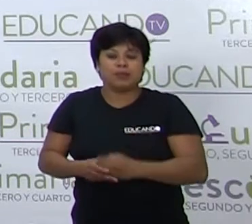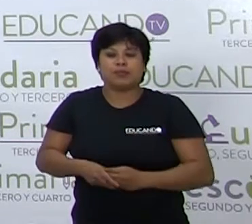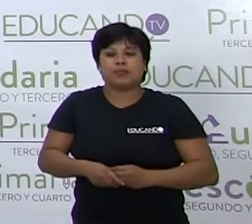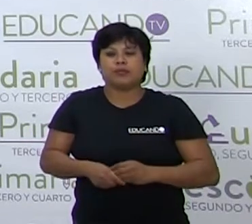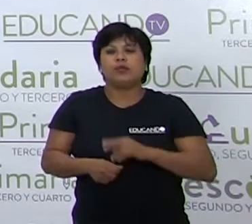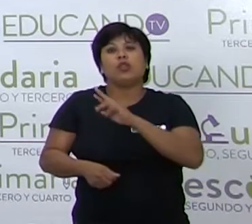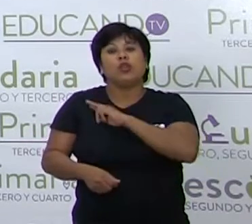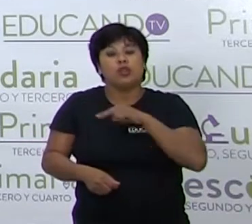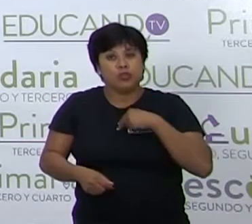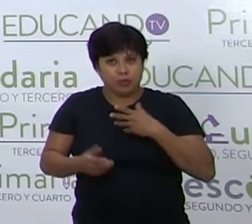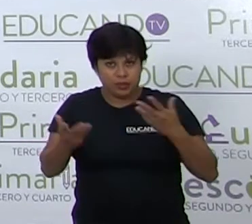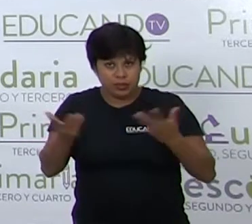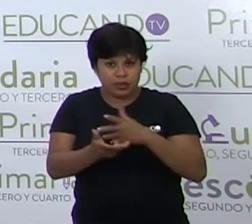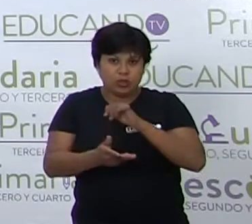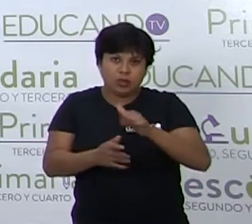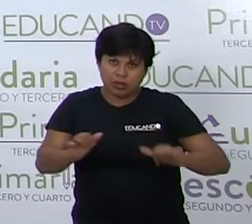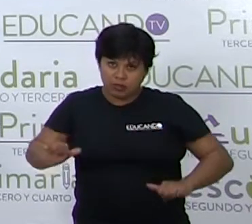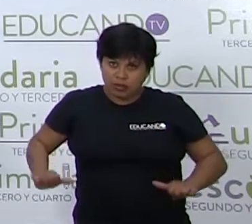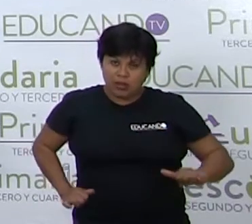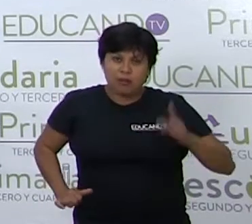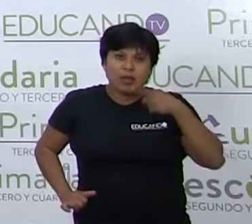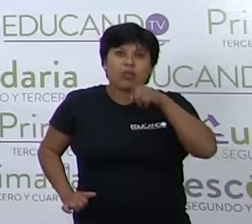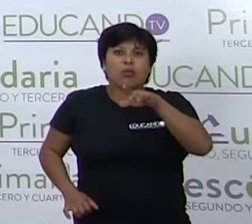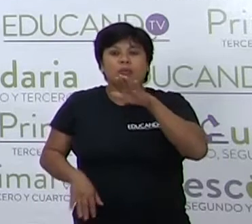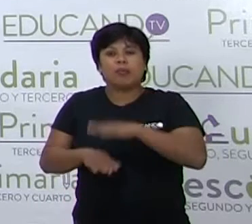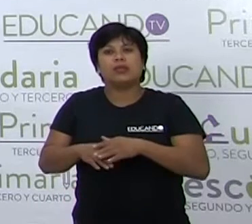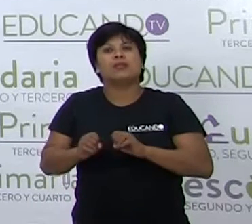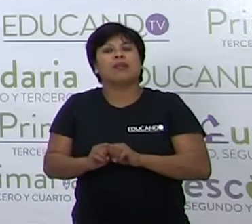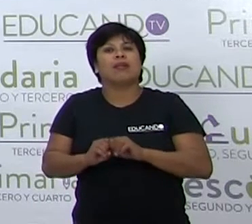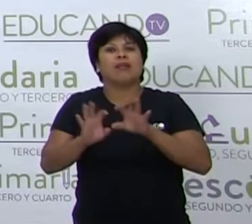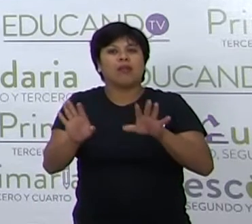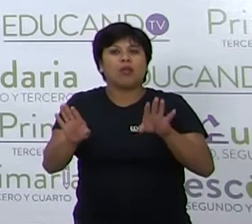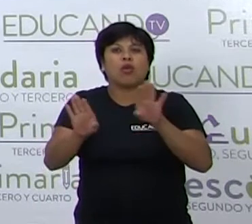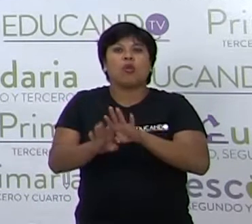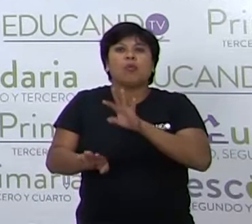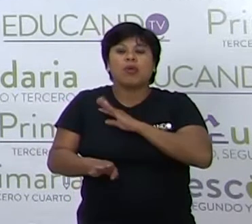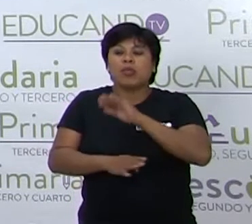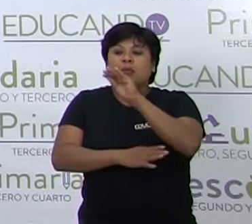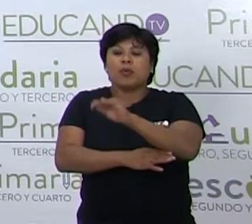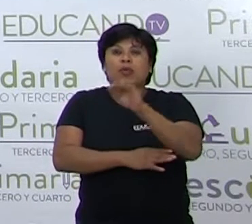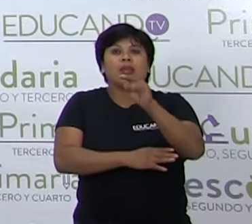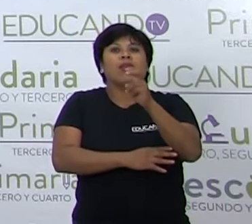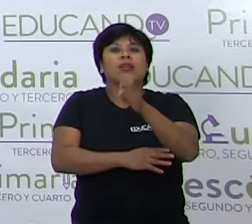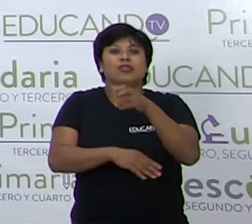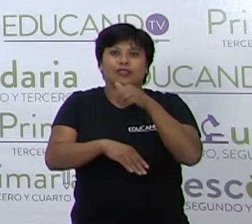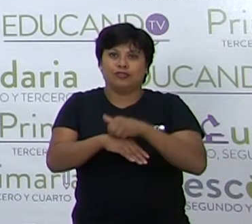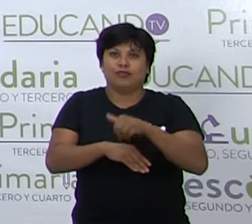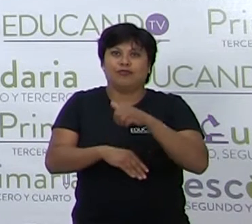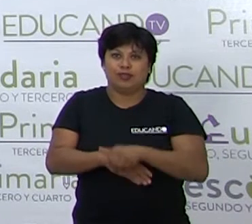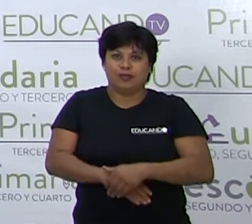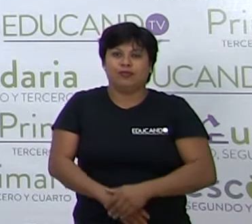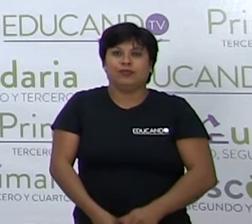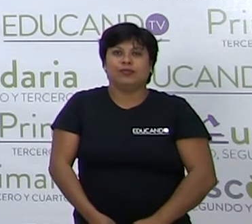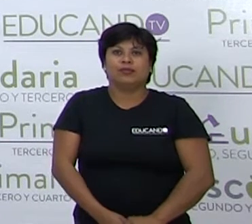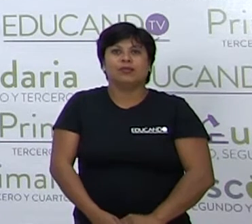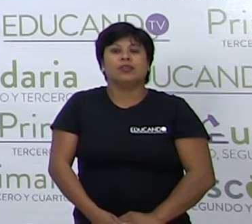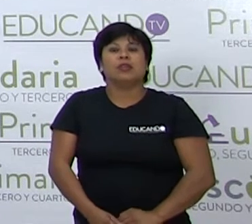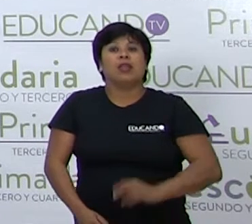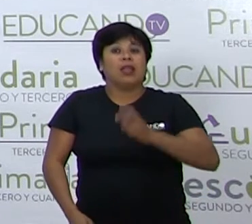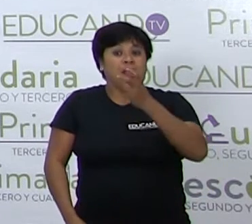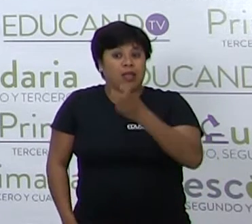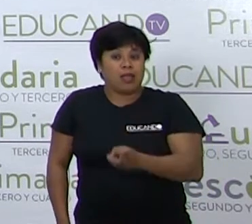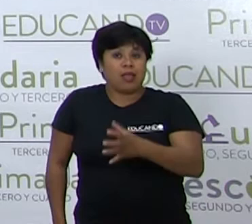vamos a realizar otro ejercicio para que te vaya quedando claro cómo ubicar esos números. Aquí